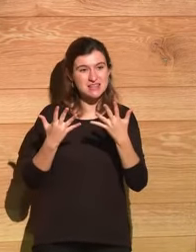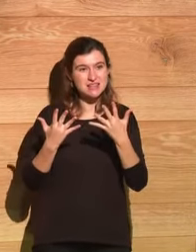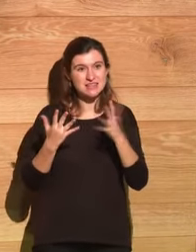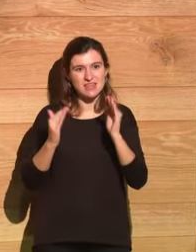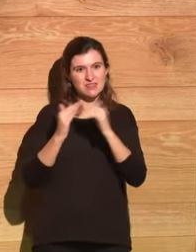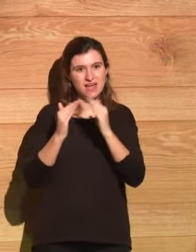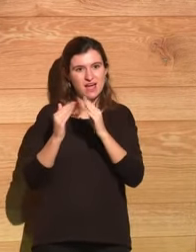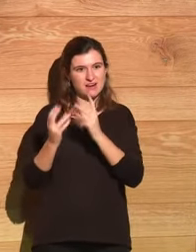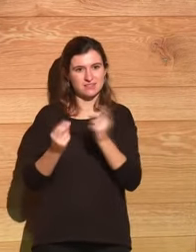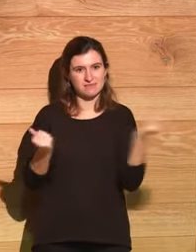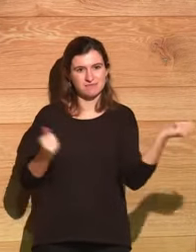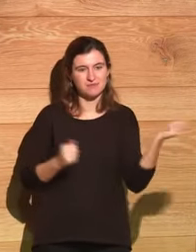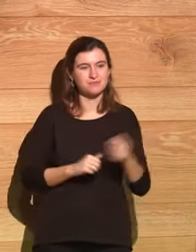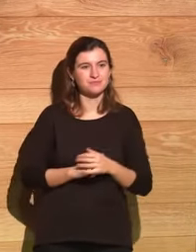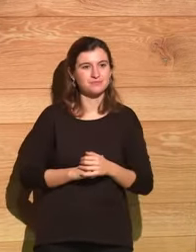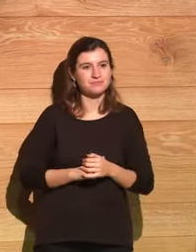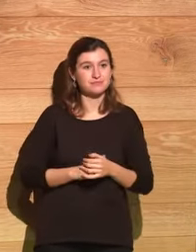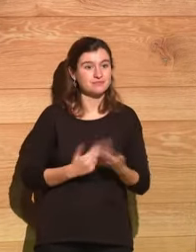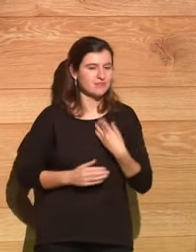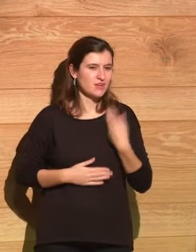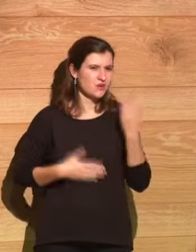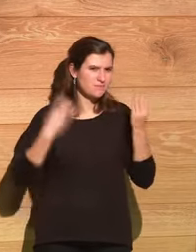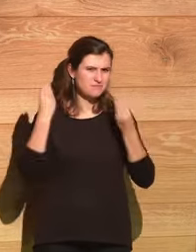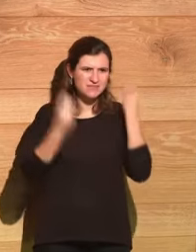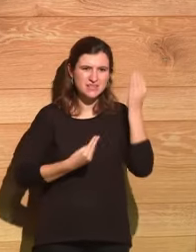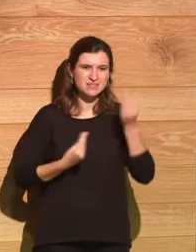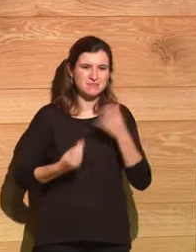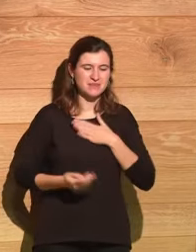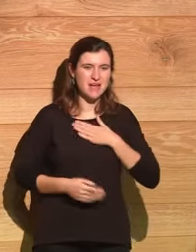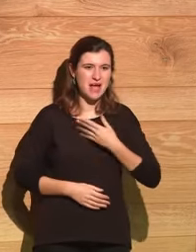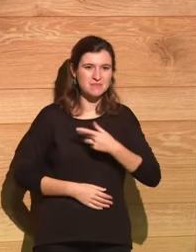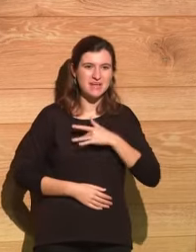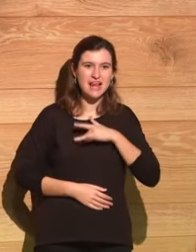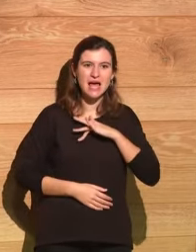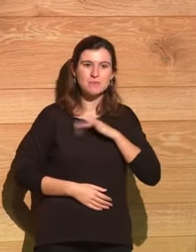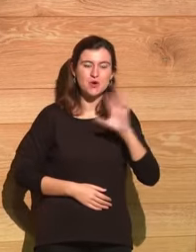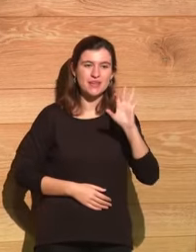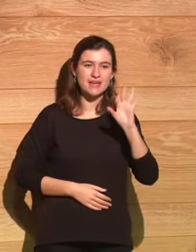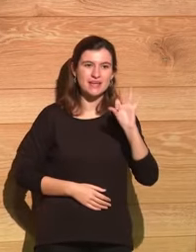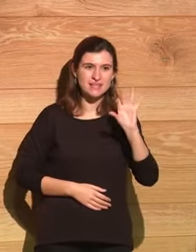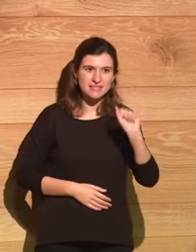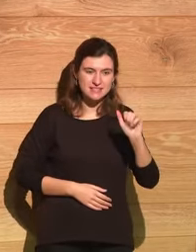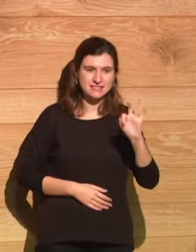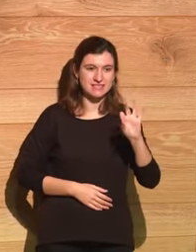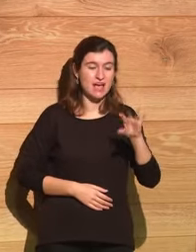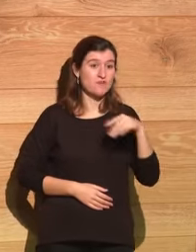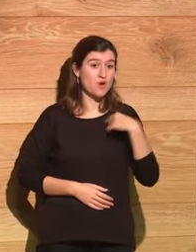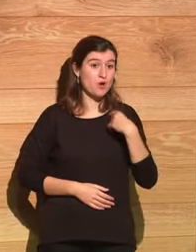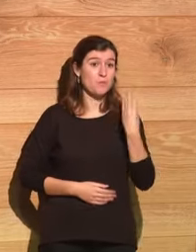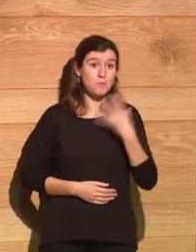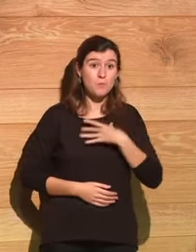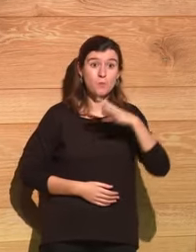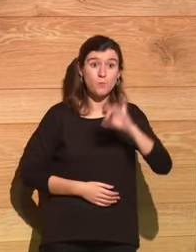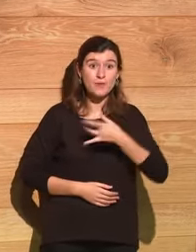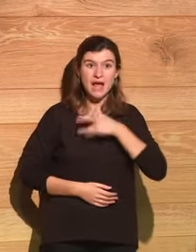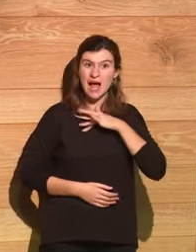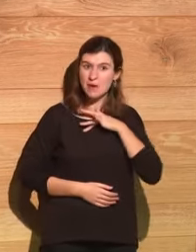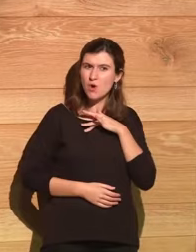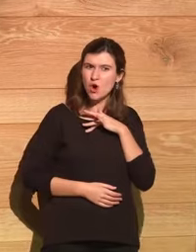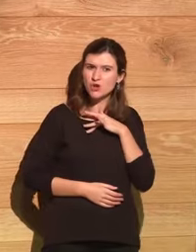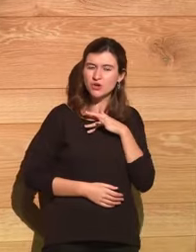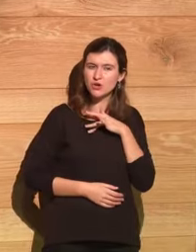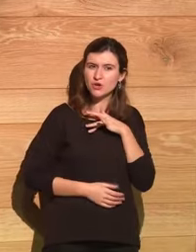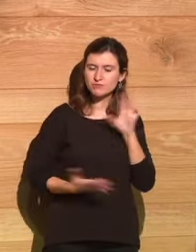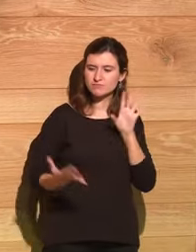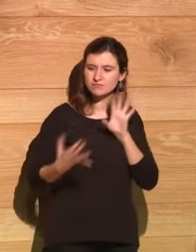Pero eso, ¿no? Me parece que para mí el amor que ella dibuja de Safo es probablemente sí una especie de amor que